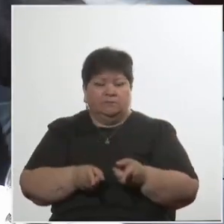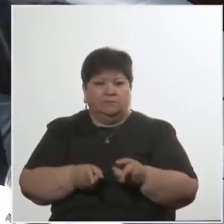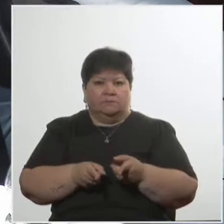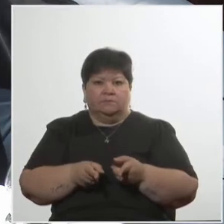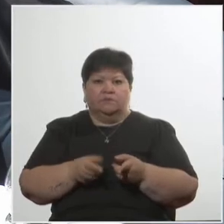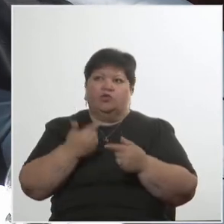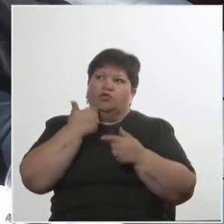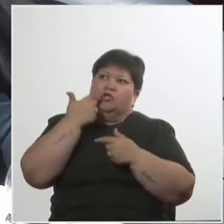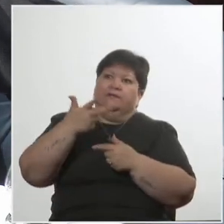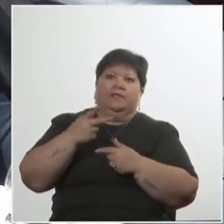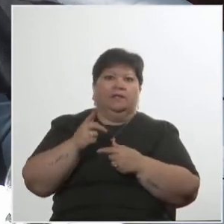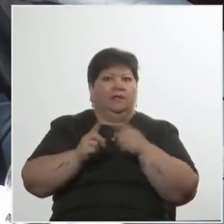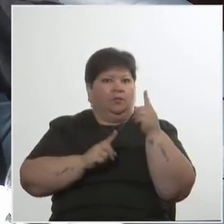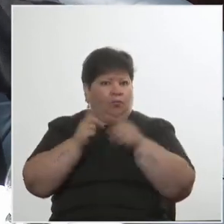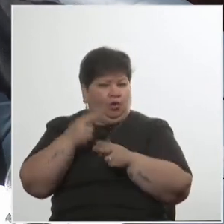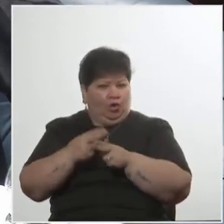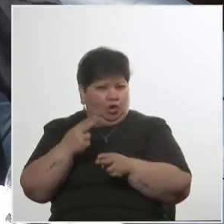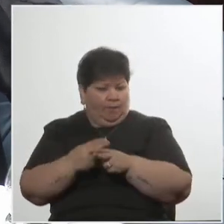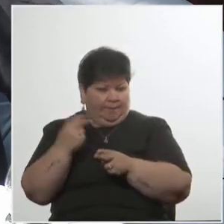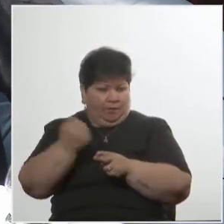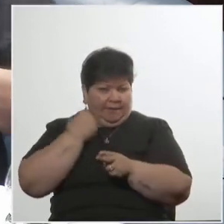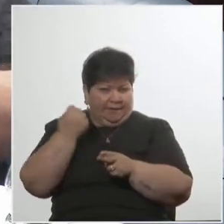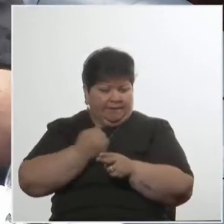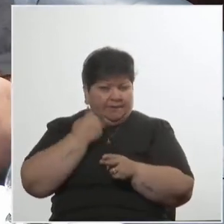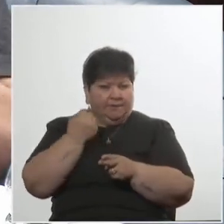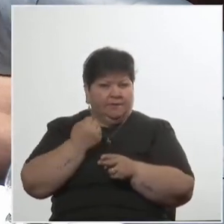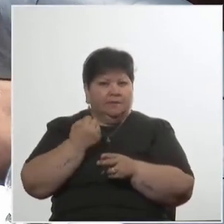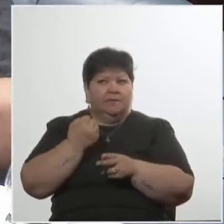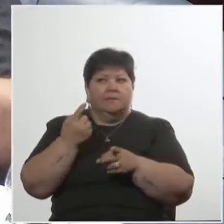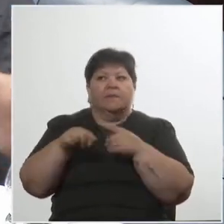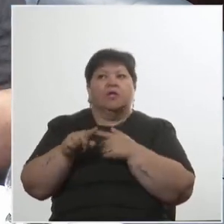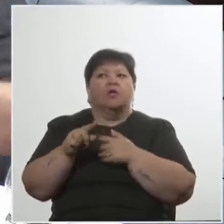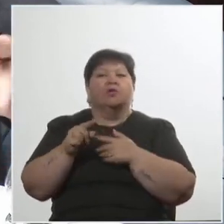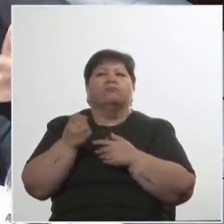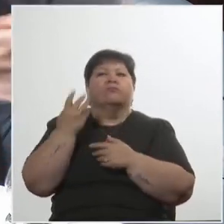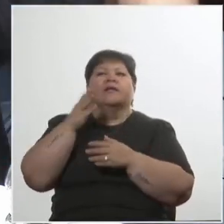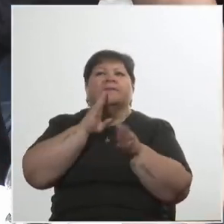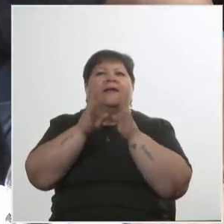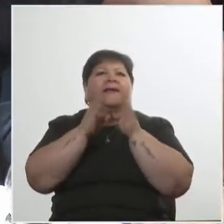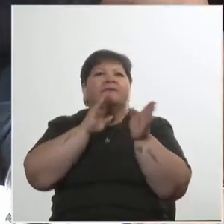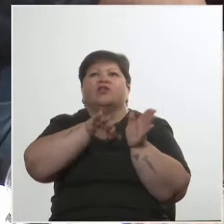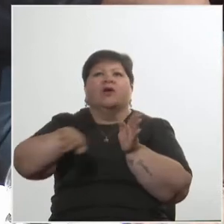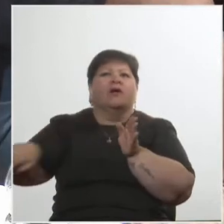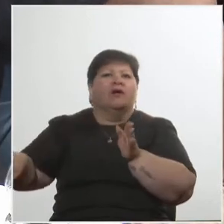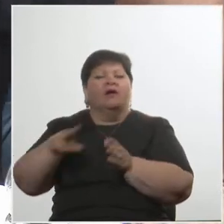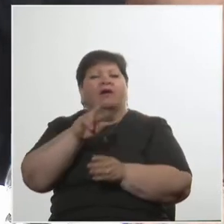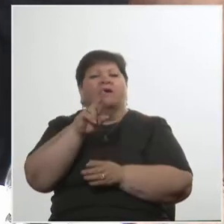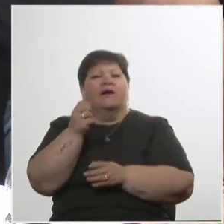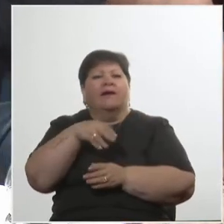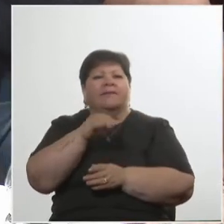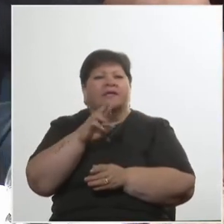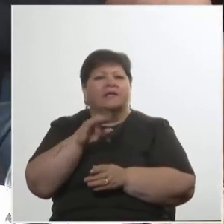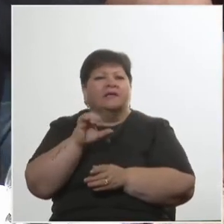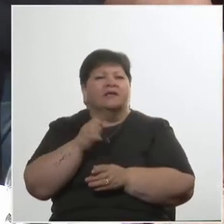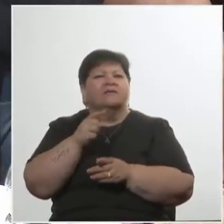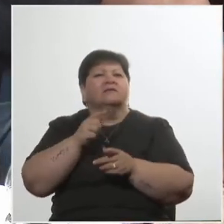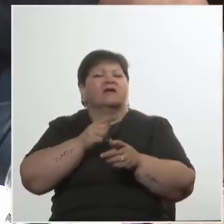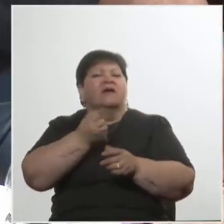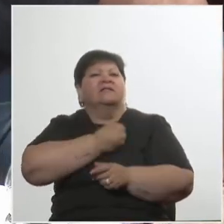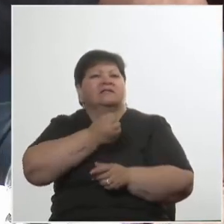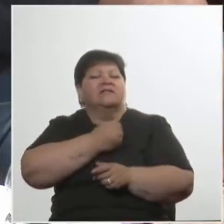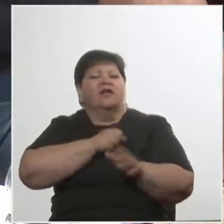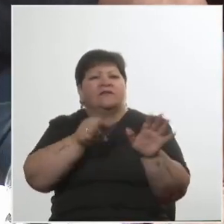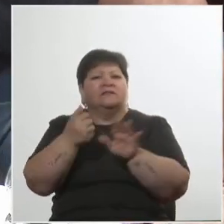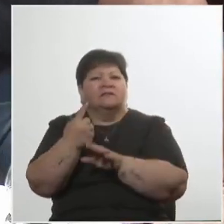mencioné los más emblemáticos Pero por qué el parlamento deja afuera arbelio Ramírez que fue asesinado en el paraninfo a la universidad en el